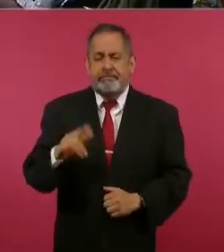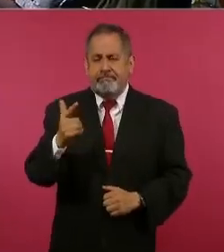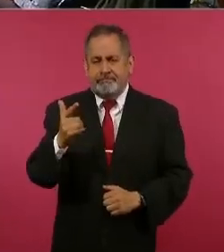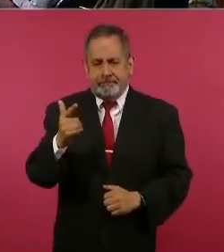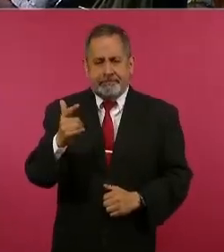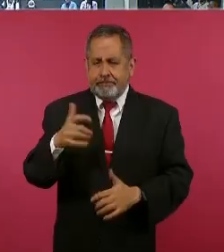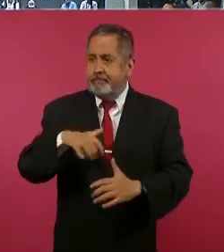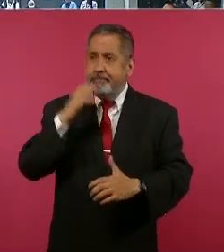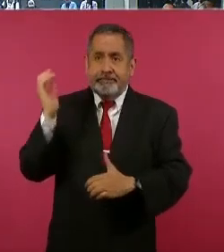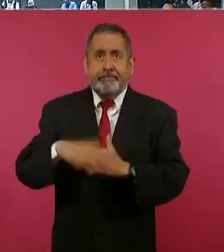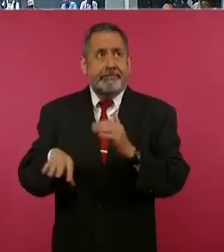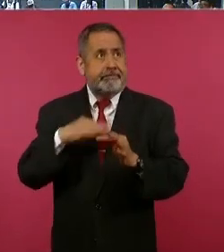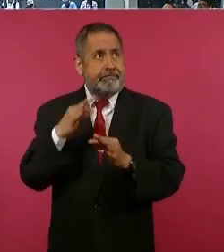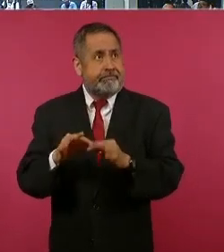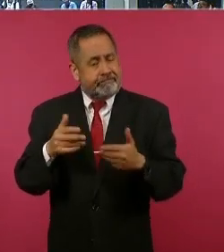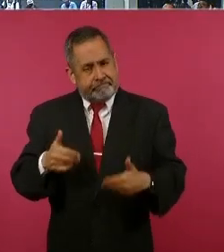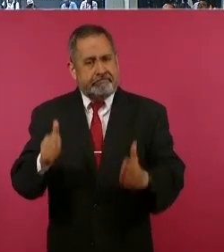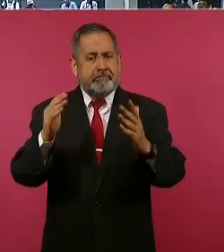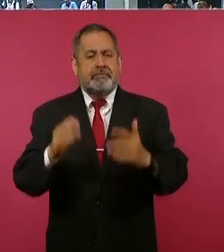Julio se termina.